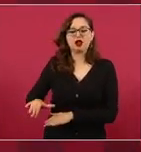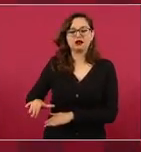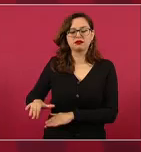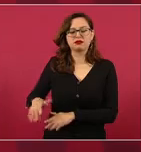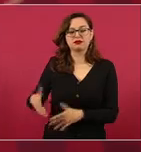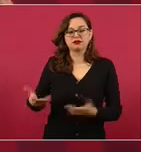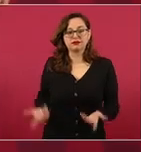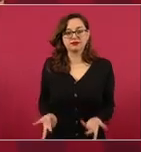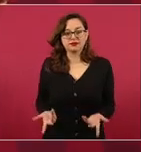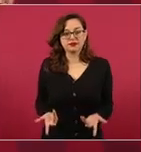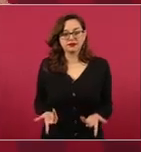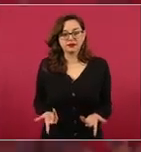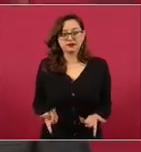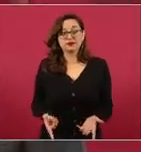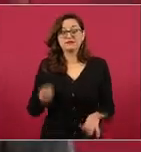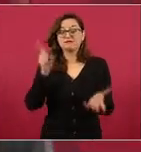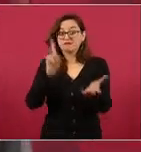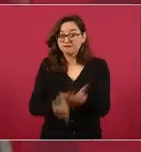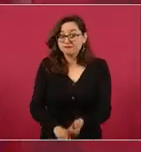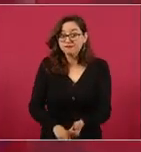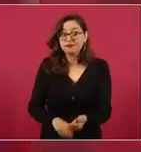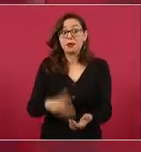están esperando una señal.